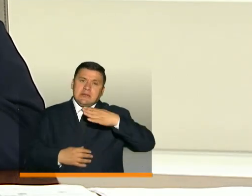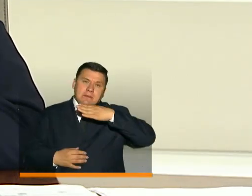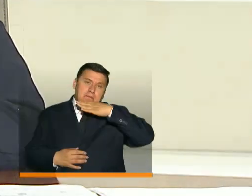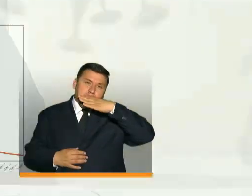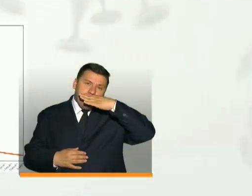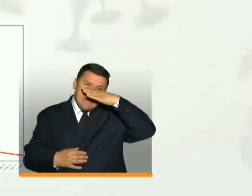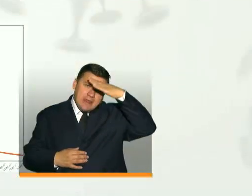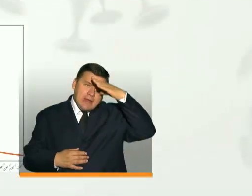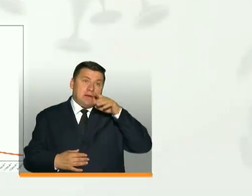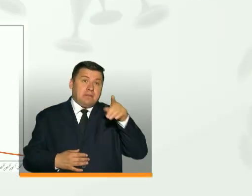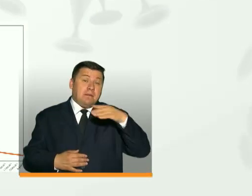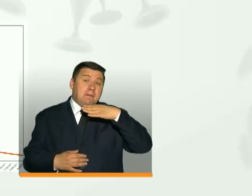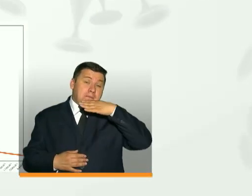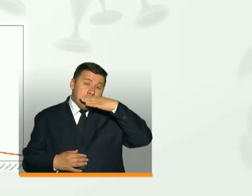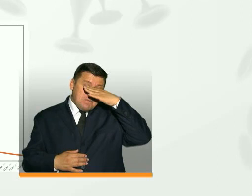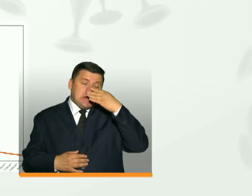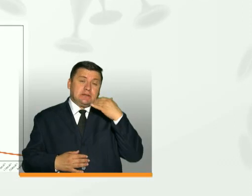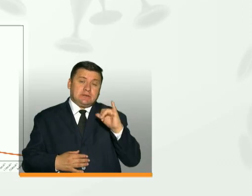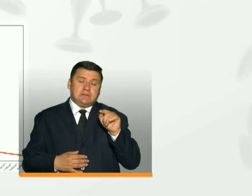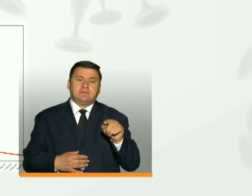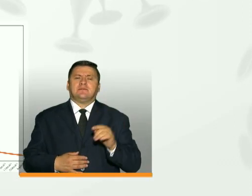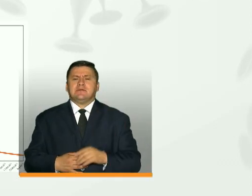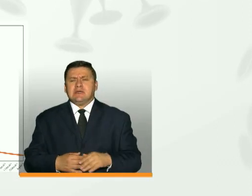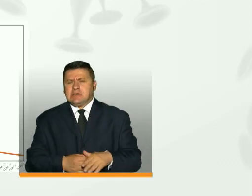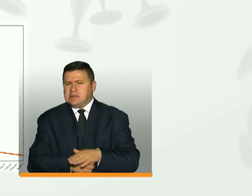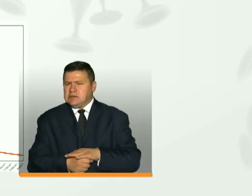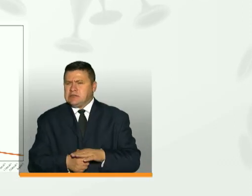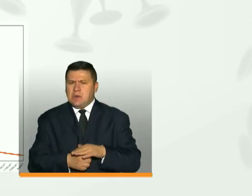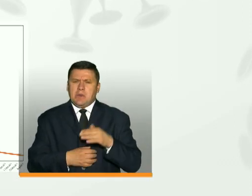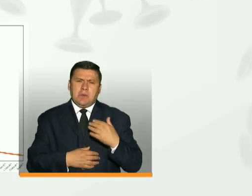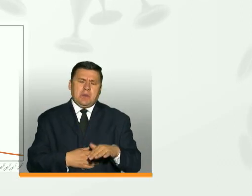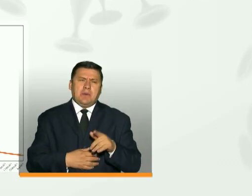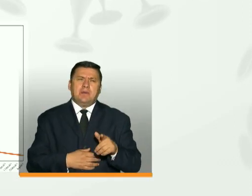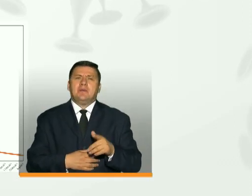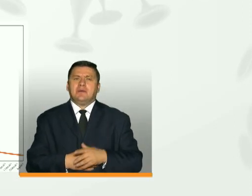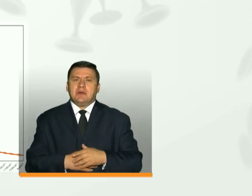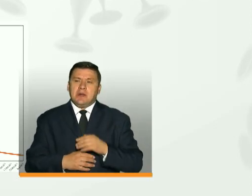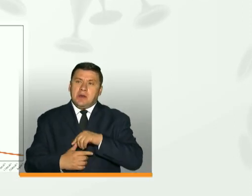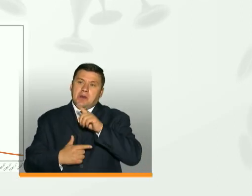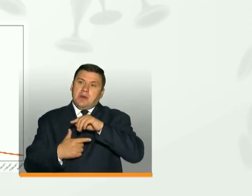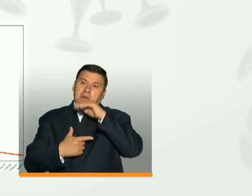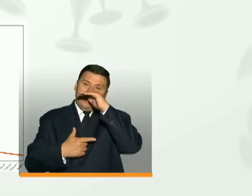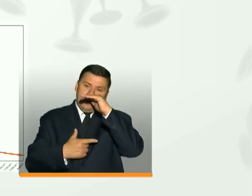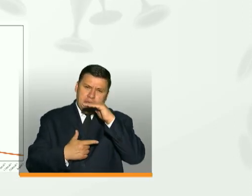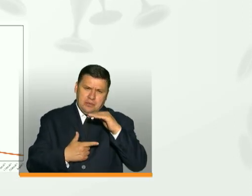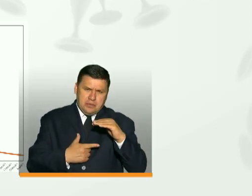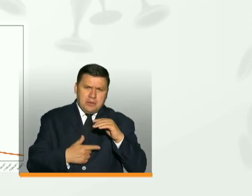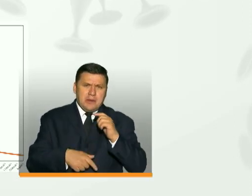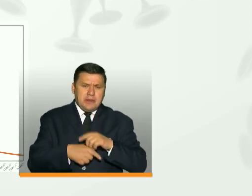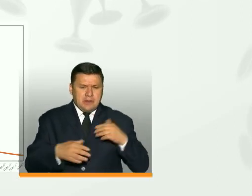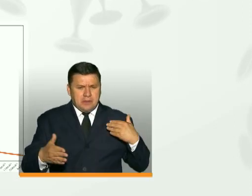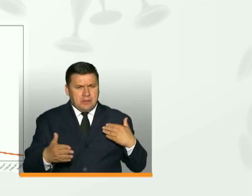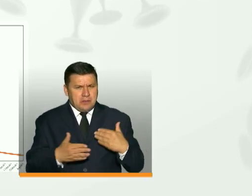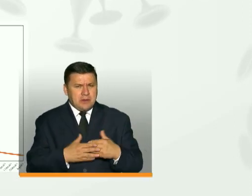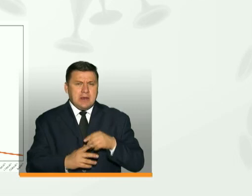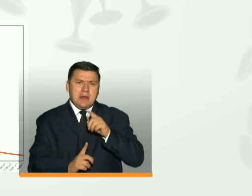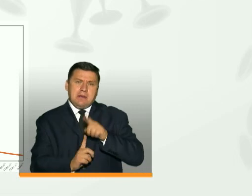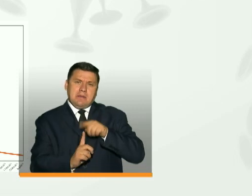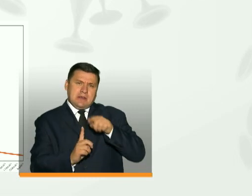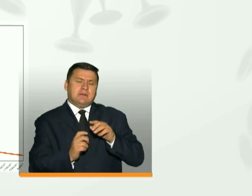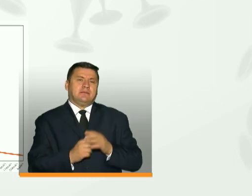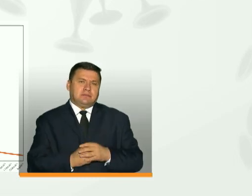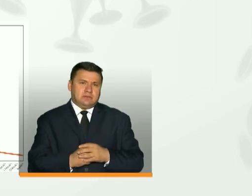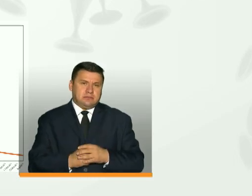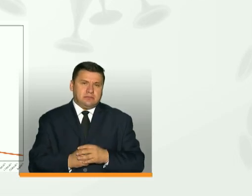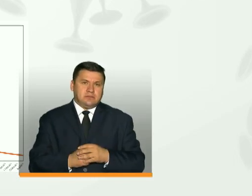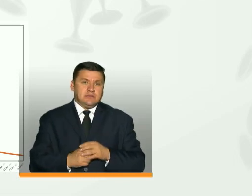Medellín. Medellín tuvimos una situación bastante baja durante mucho tiempo, durante varios meses, se